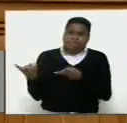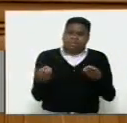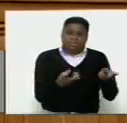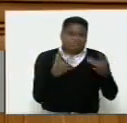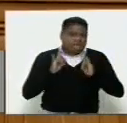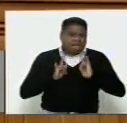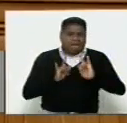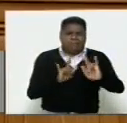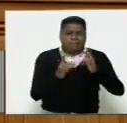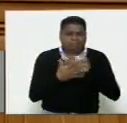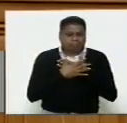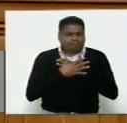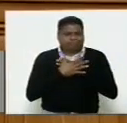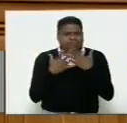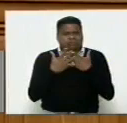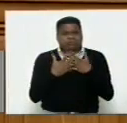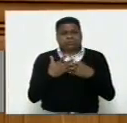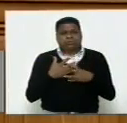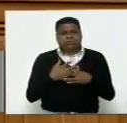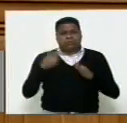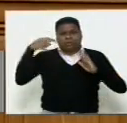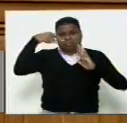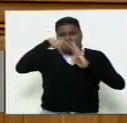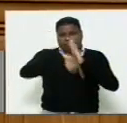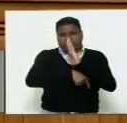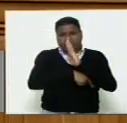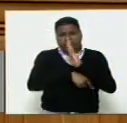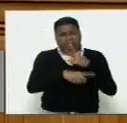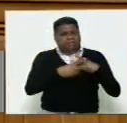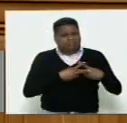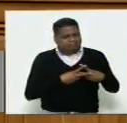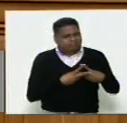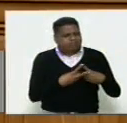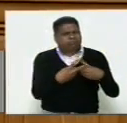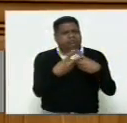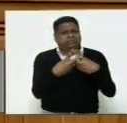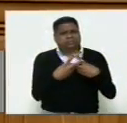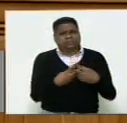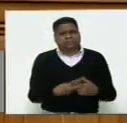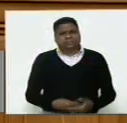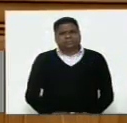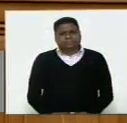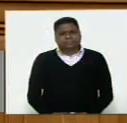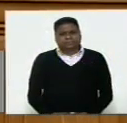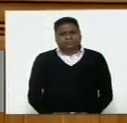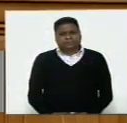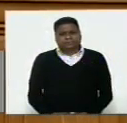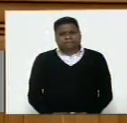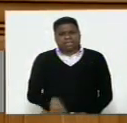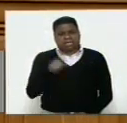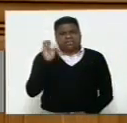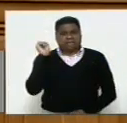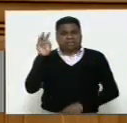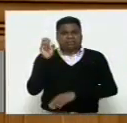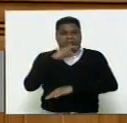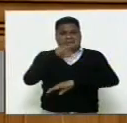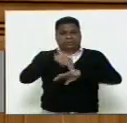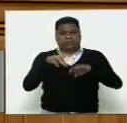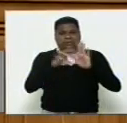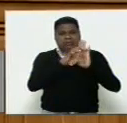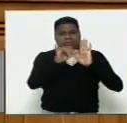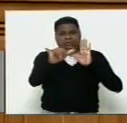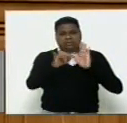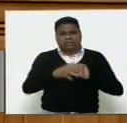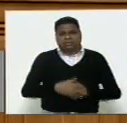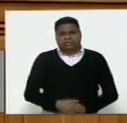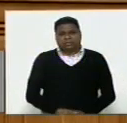amorosa como garantía de la profunda vocación pacífica de esta Asamblea Nacional Constituyente y de nuestro presidente